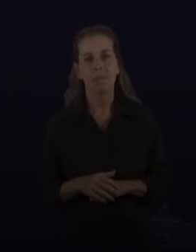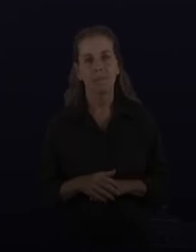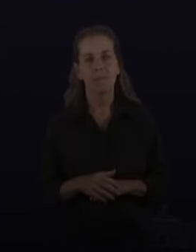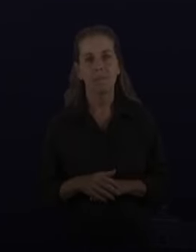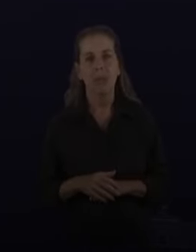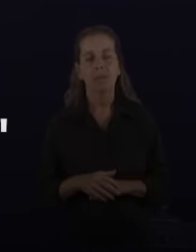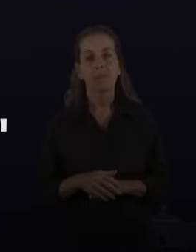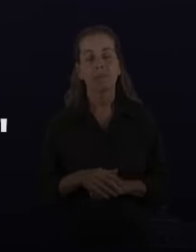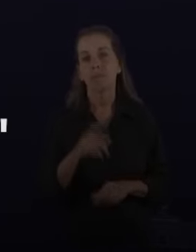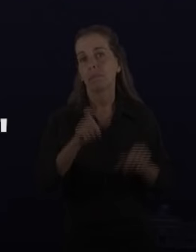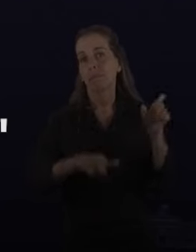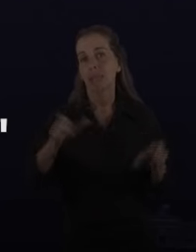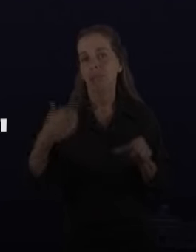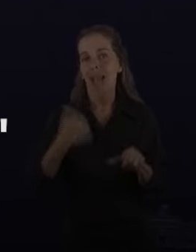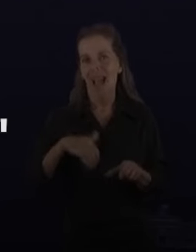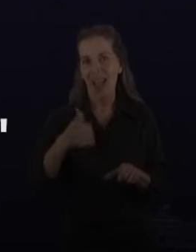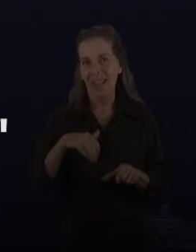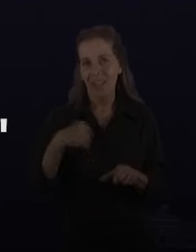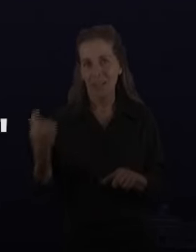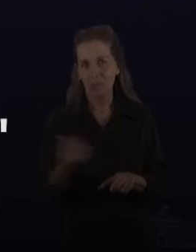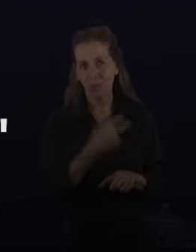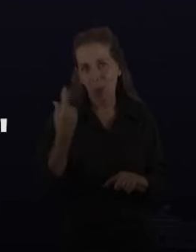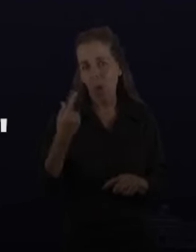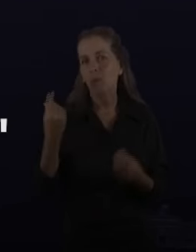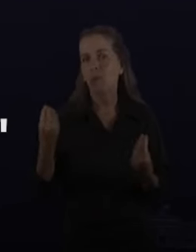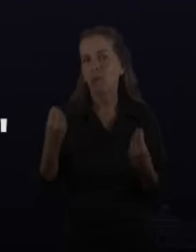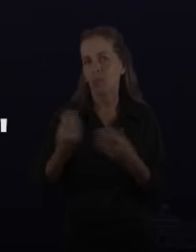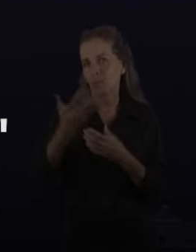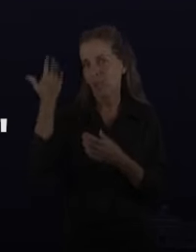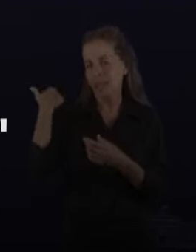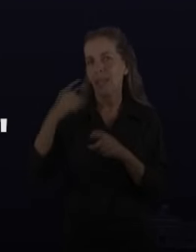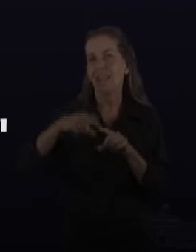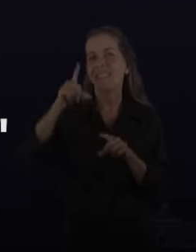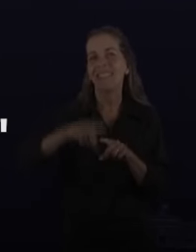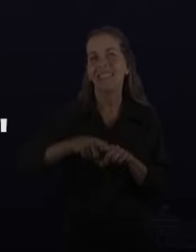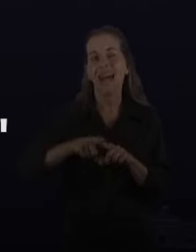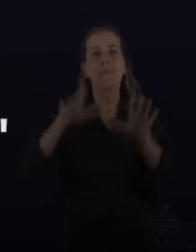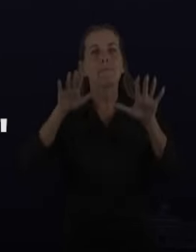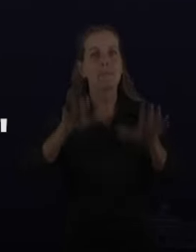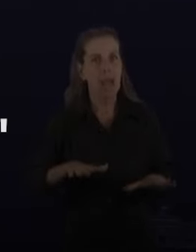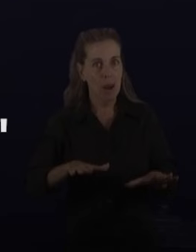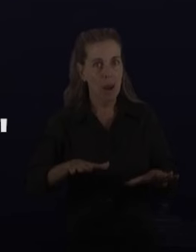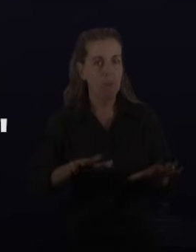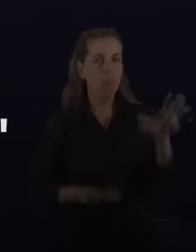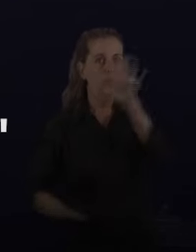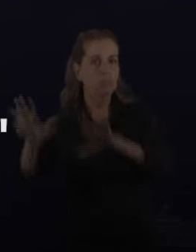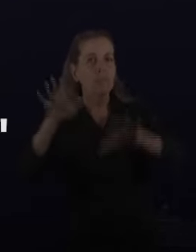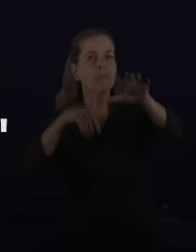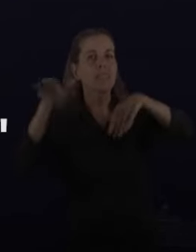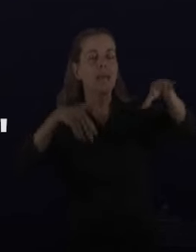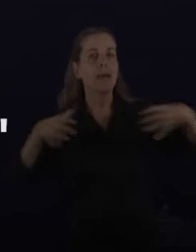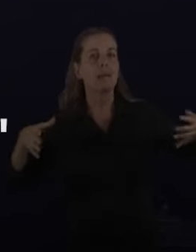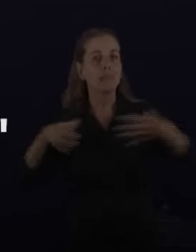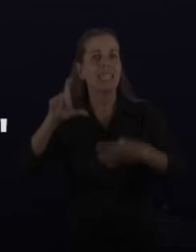los argentinos vivimos el día de paro convocado por la